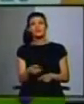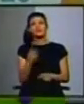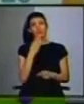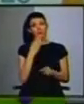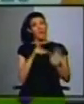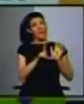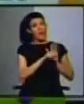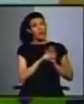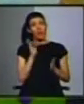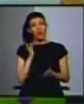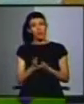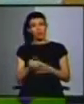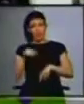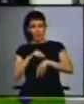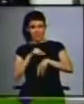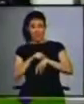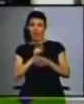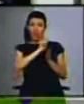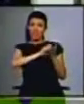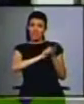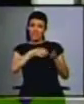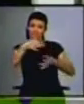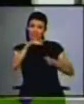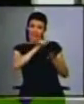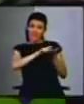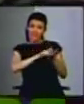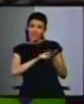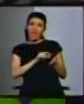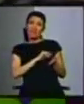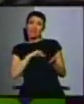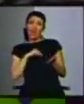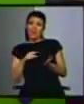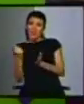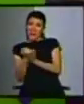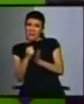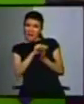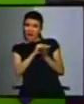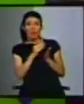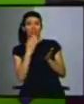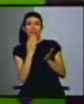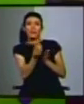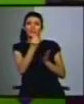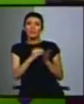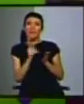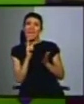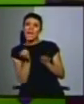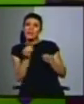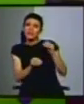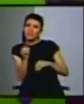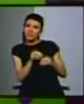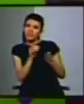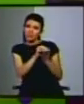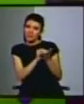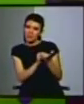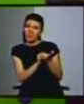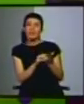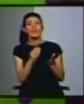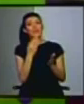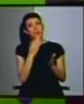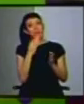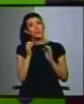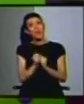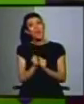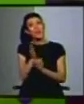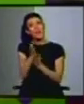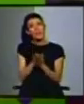a escribir en las recetas no solo el nombre de fantasía, también el compuesto de los remedios. Además, se podrá fraccionar la compra de